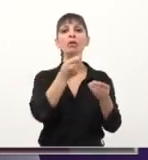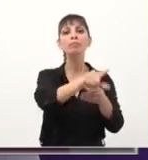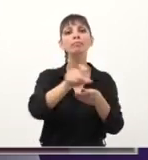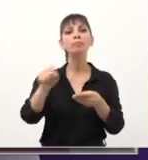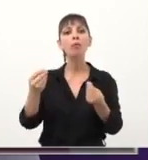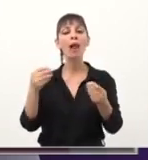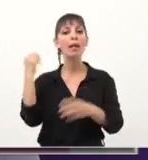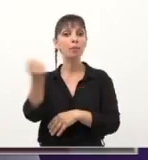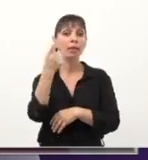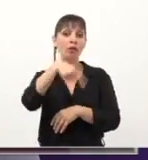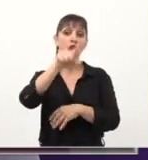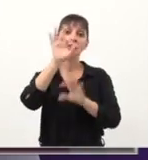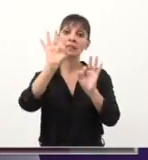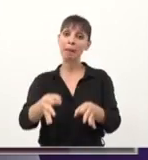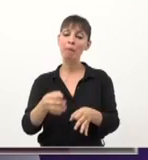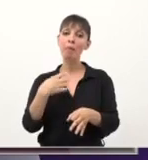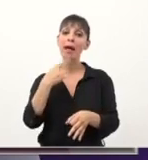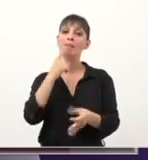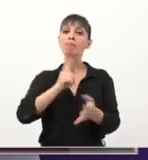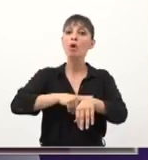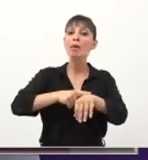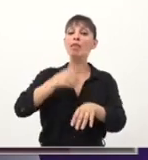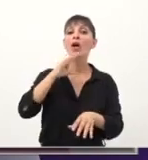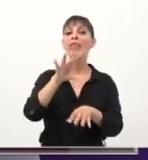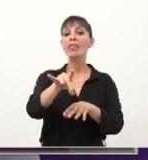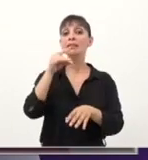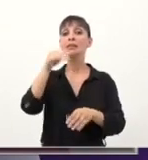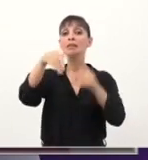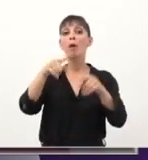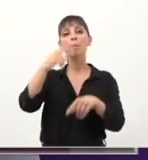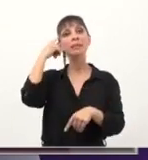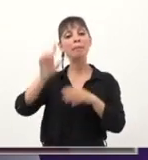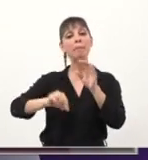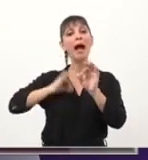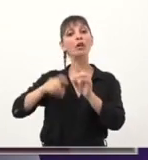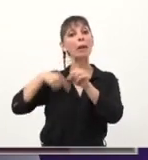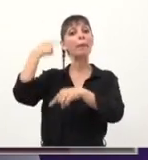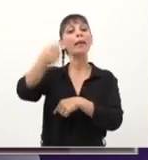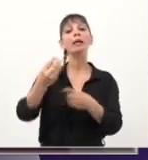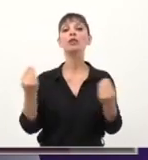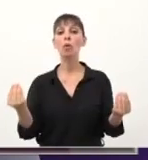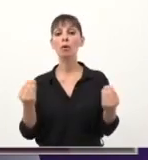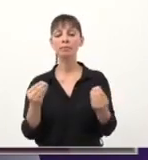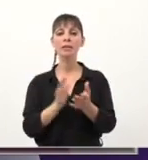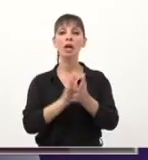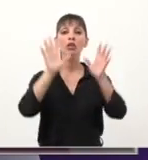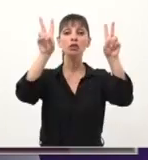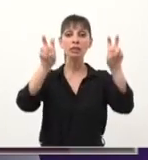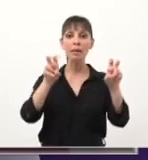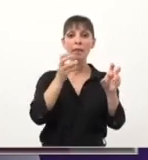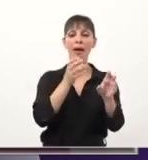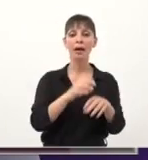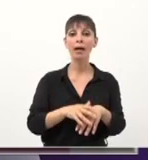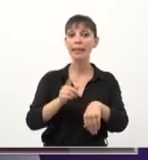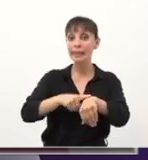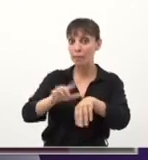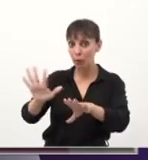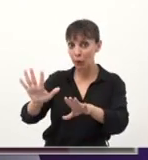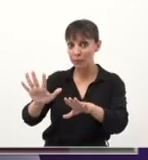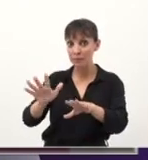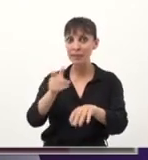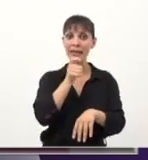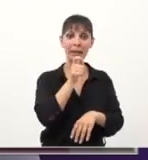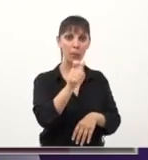que lo sepamos y a la hora de elegir que sepamos qué tenés pensado para el año que viene. Matías, en educación calculamos... Tiempo, ¿no? Tu